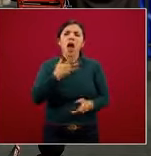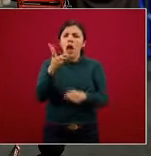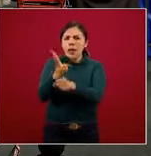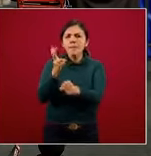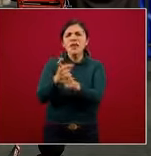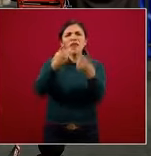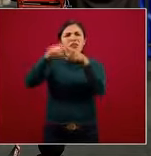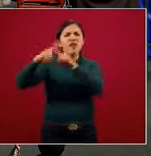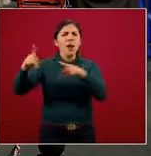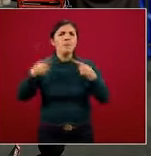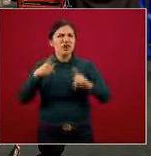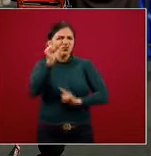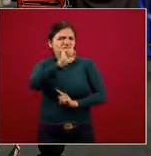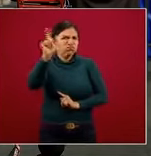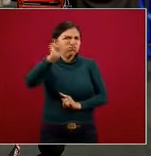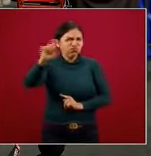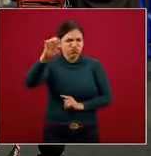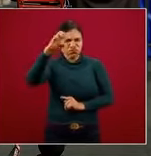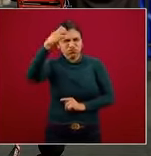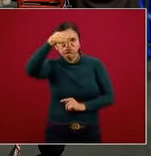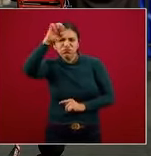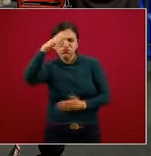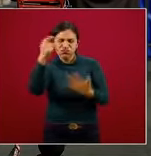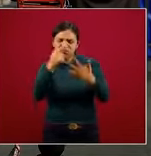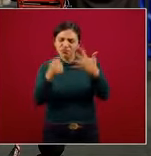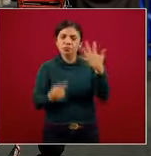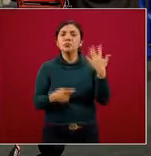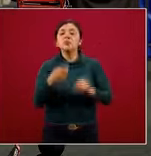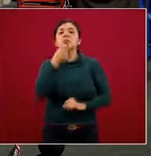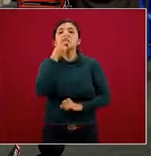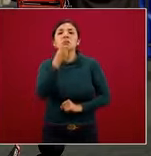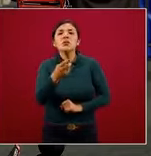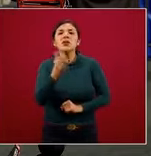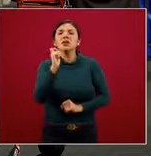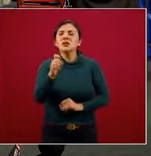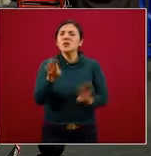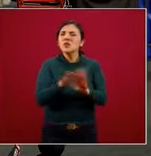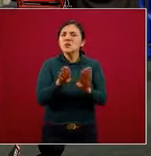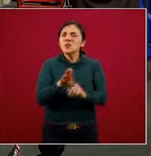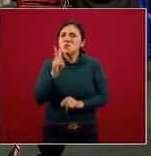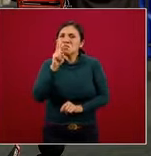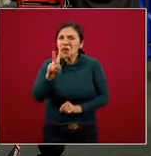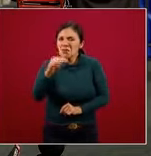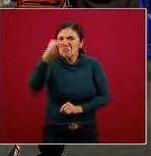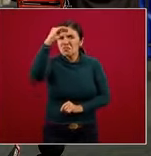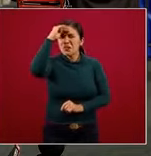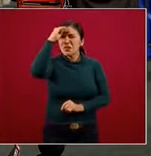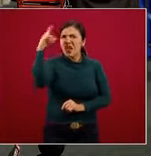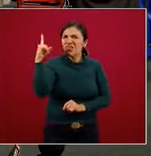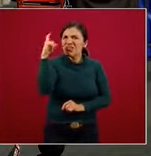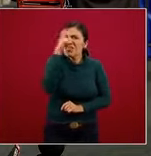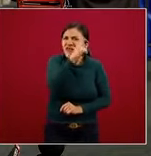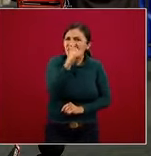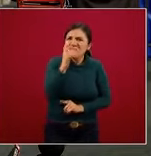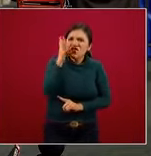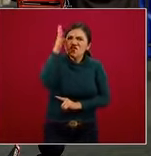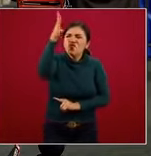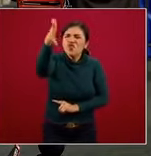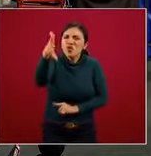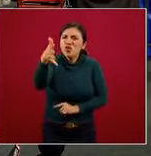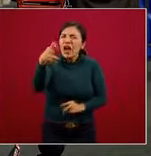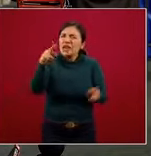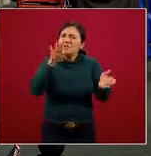varios expertos sobre ética y bioética y hablaban del panorama un poco difícil, negro, que